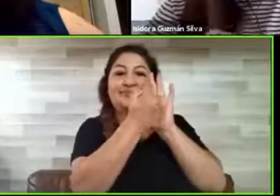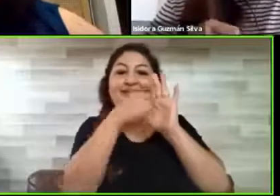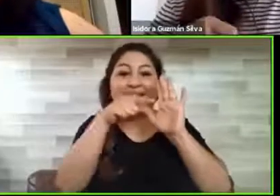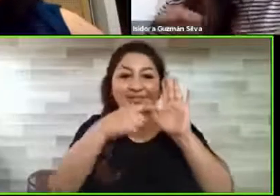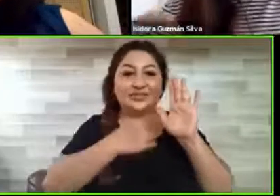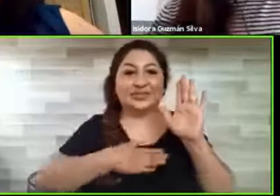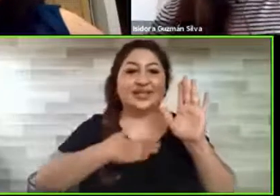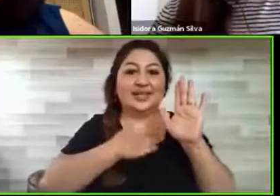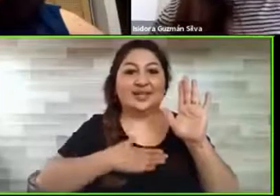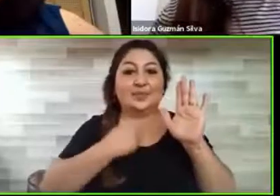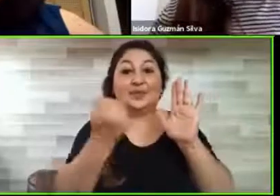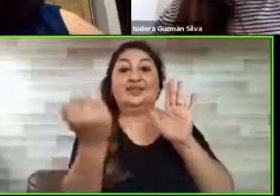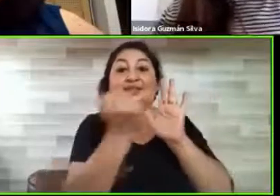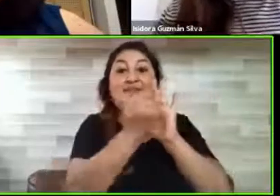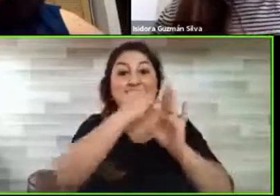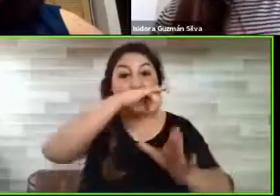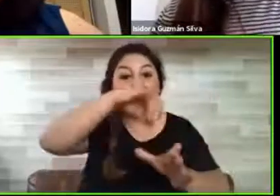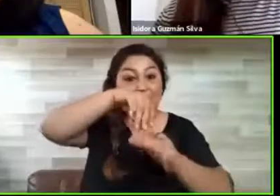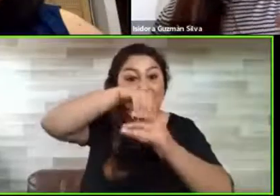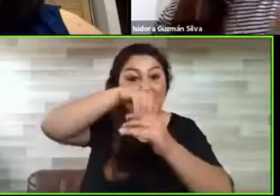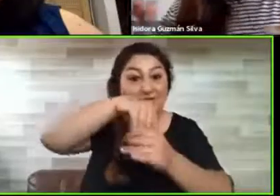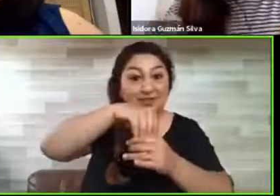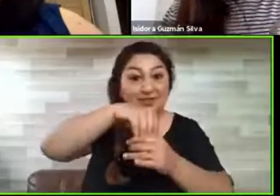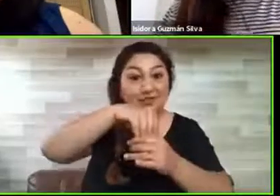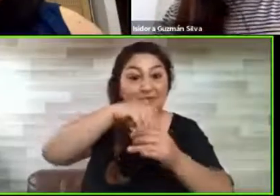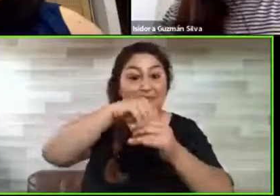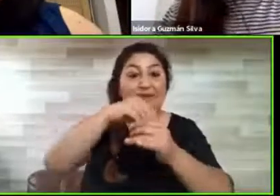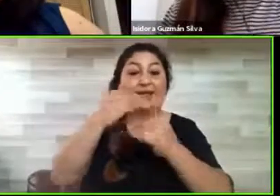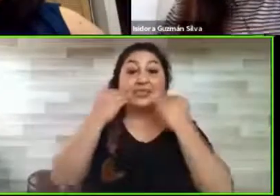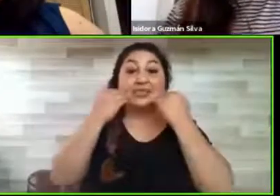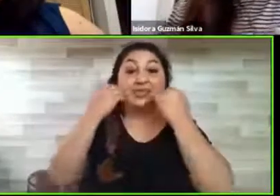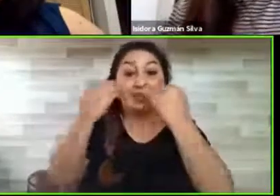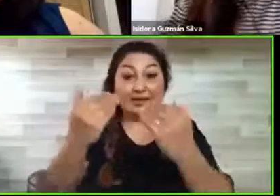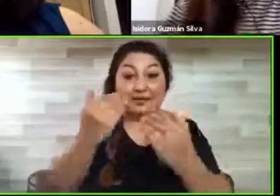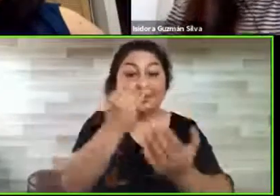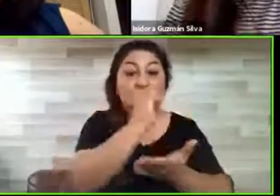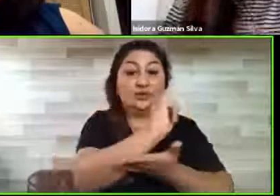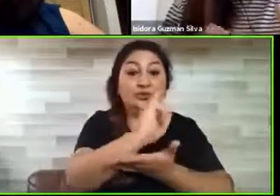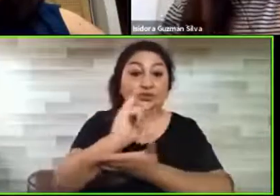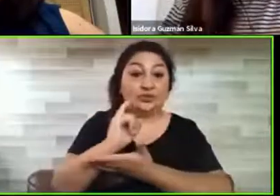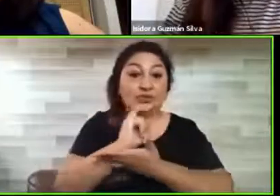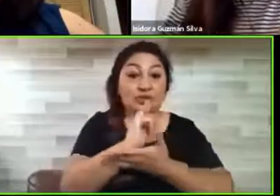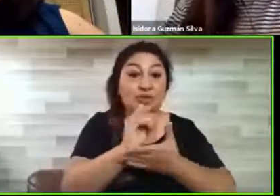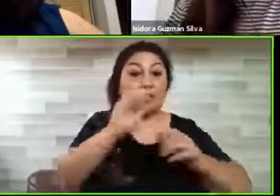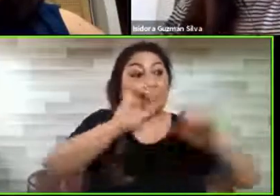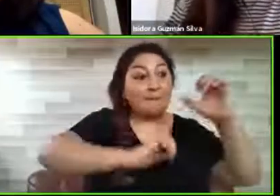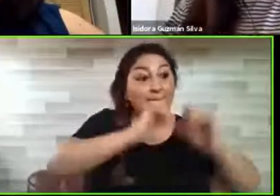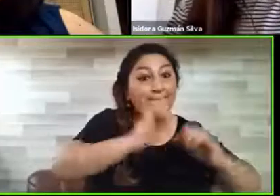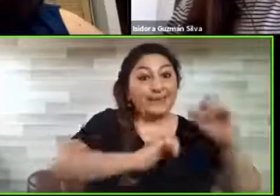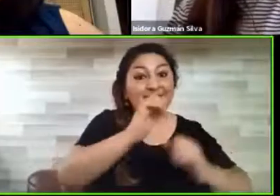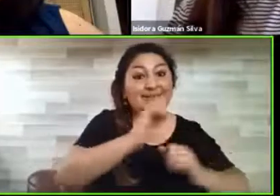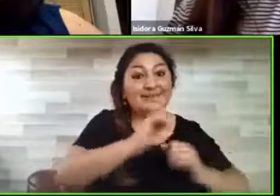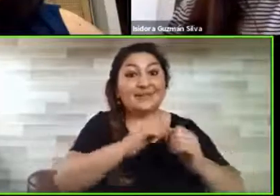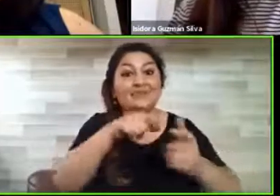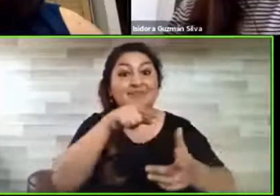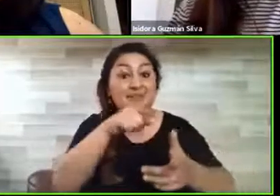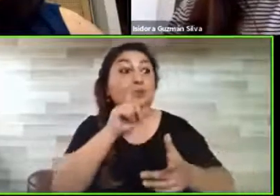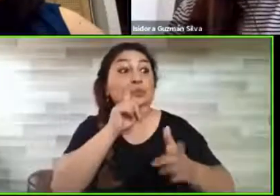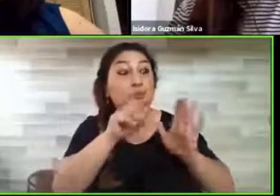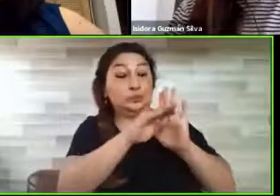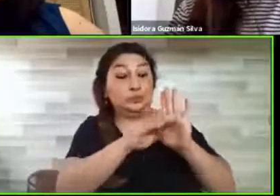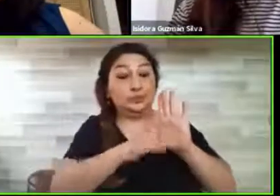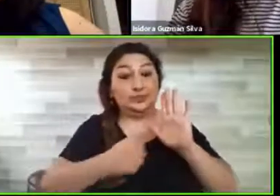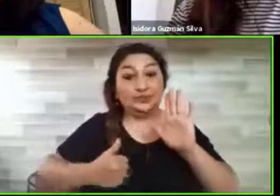inclusivo a dárselo a las instituciones organismos etcétera a los cuales le corresponde y así contribuir a que la